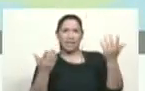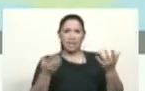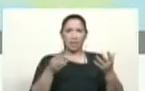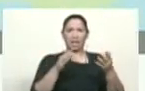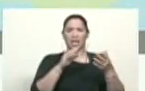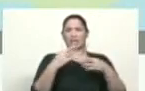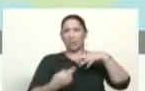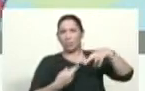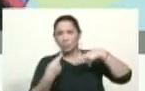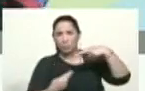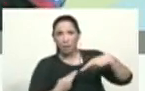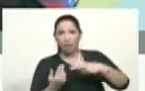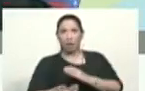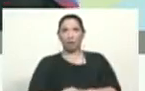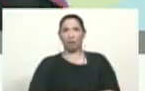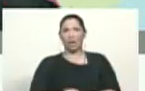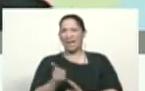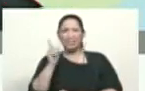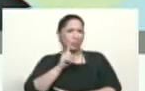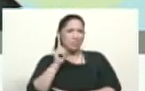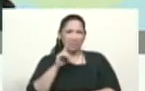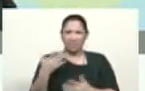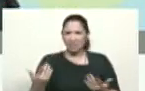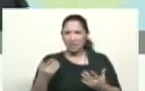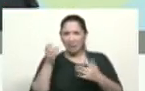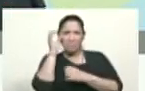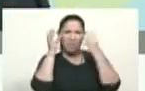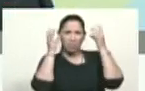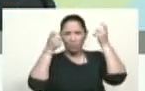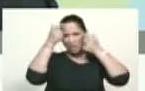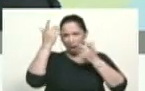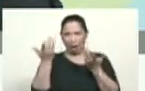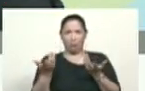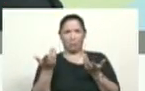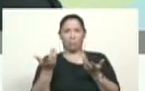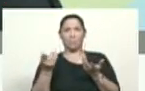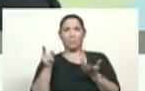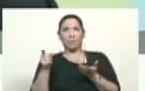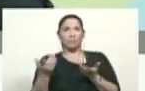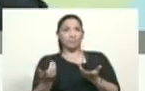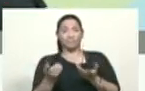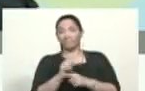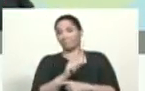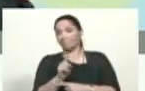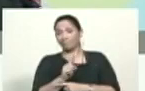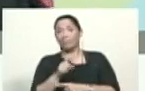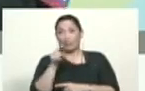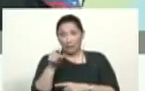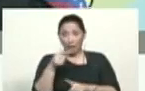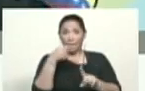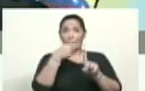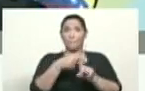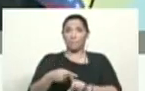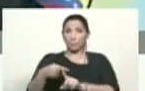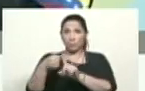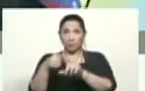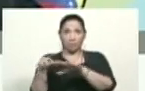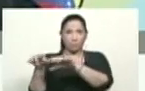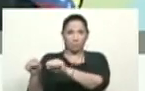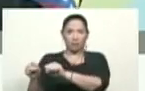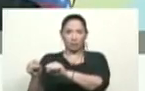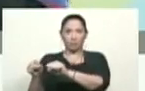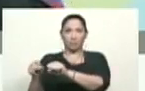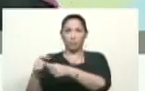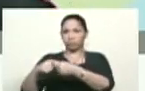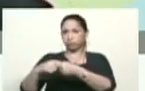comunistas e izquierdistas en el mundo. Eso es mentira. Es algo positivo que el imperialismo haya